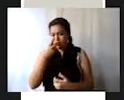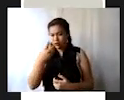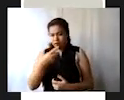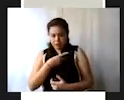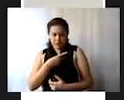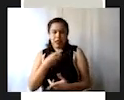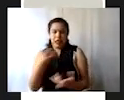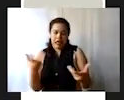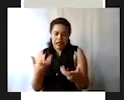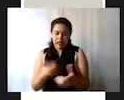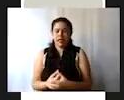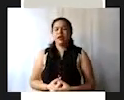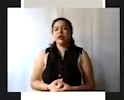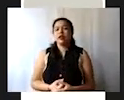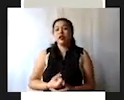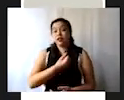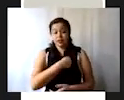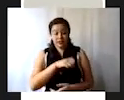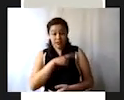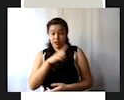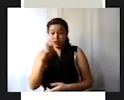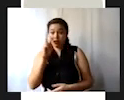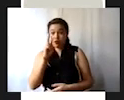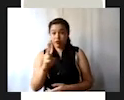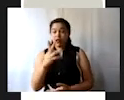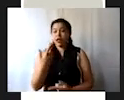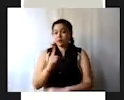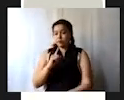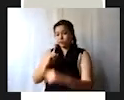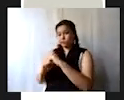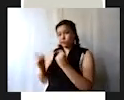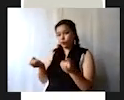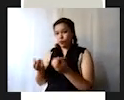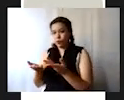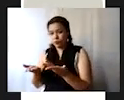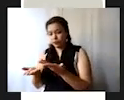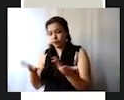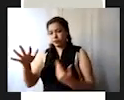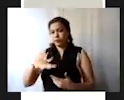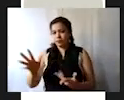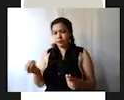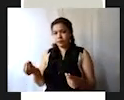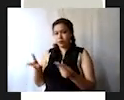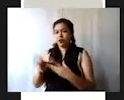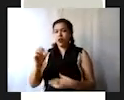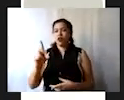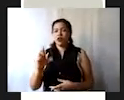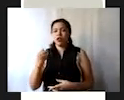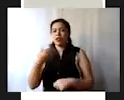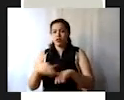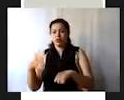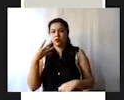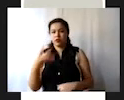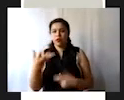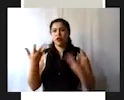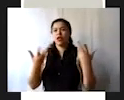hacer, pues la salud visual tiene un impacto positivo, sobre todo en el ODS número 4, que es